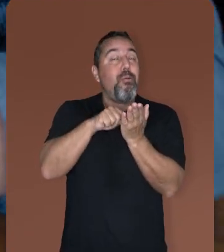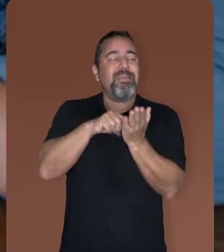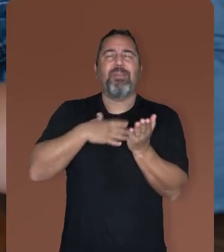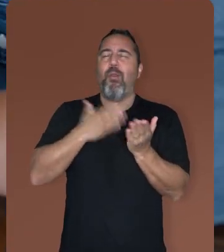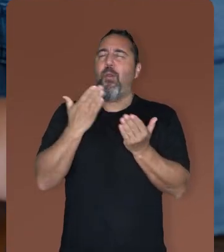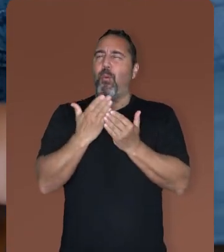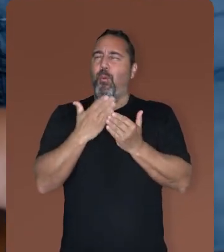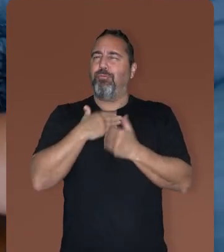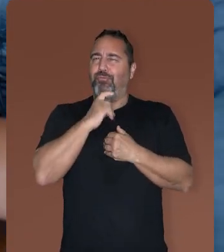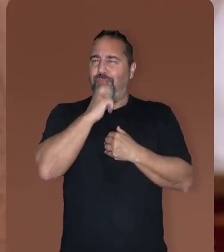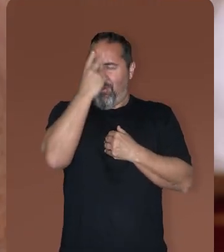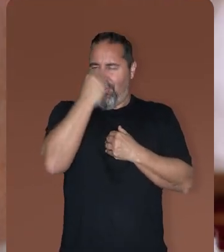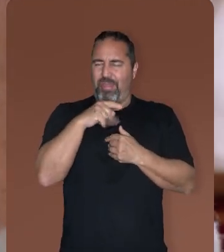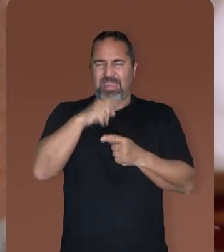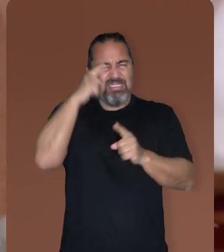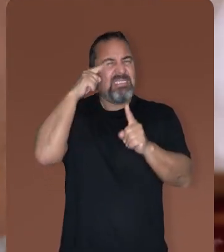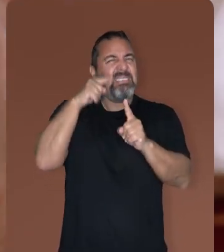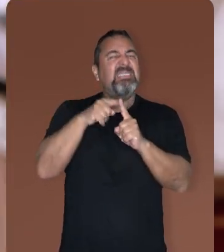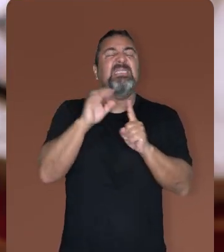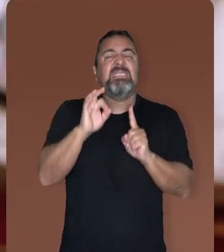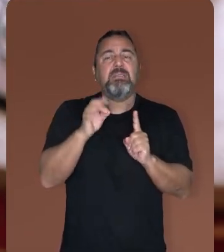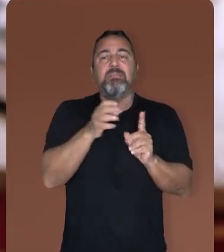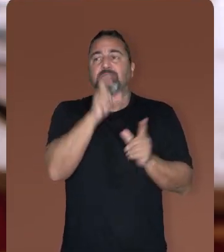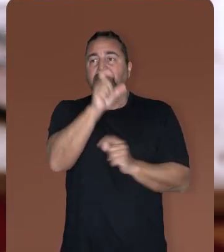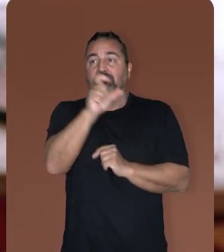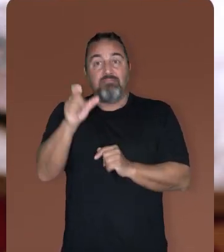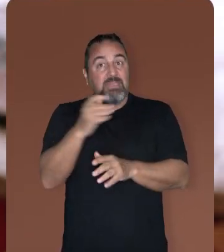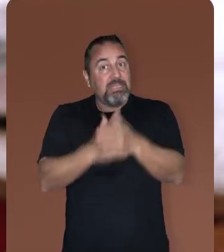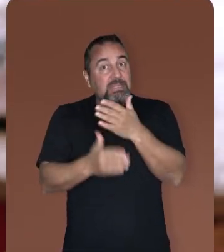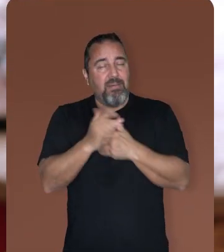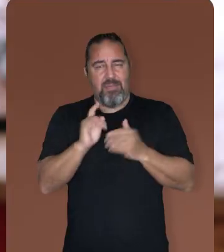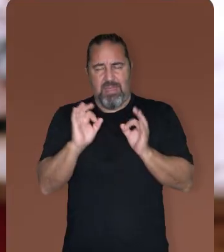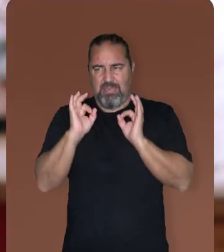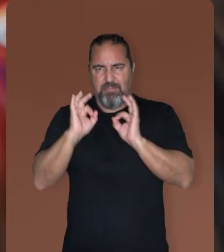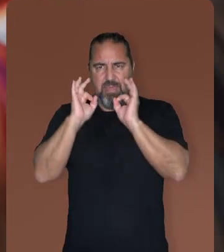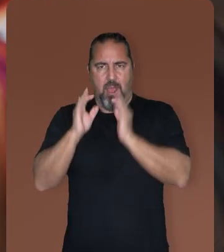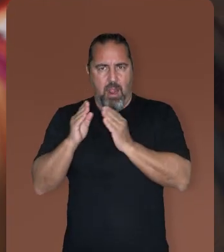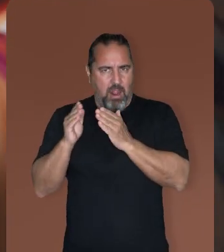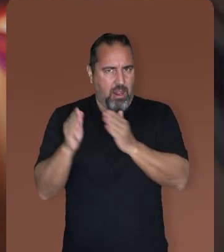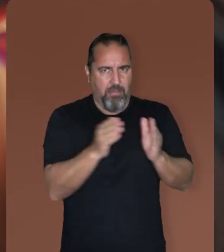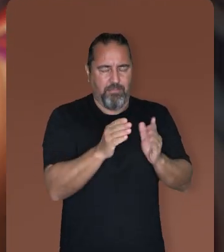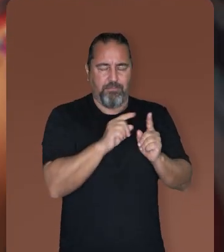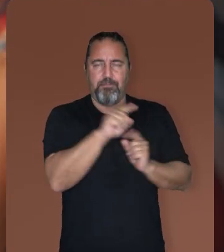Fundación 11, deseñado especialmente para persoas con discapacidade.